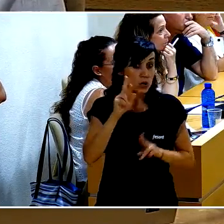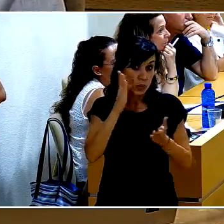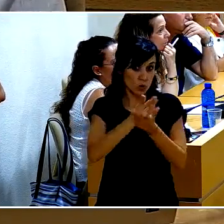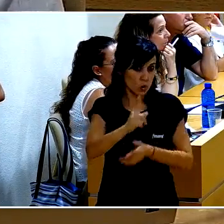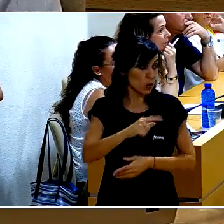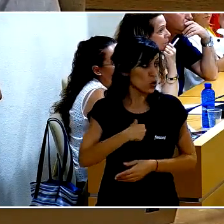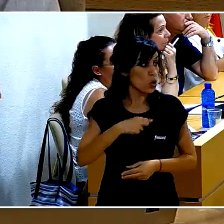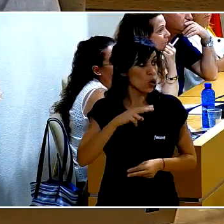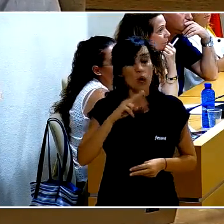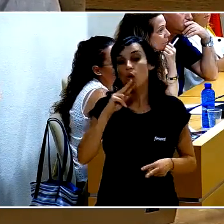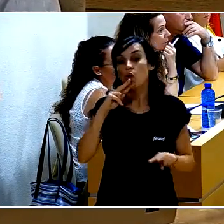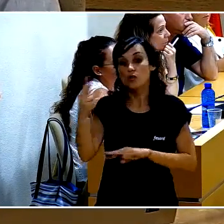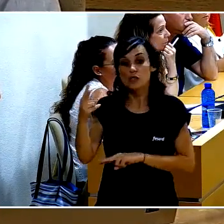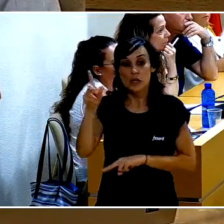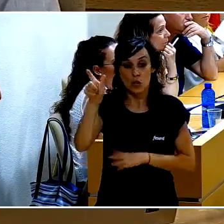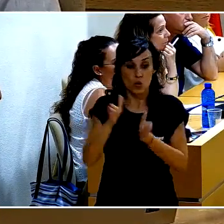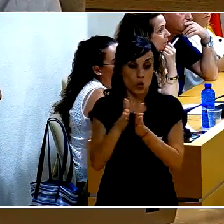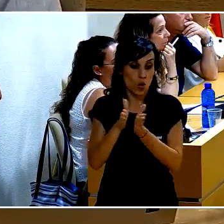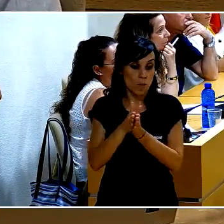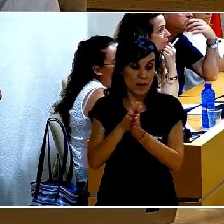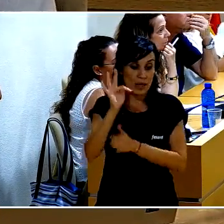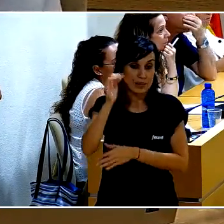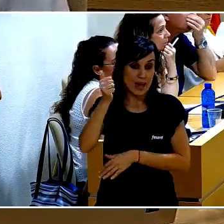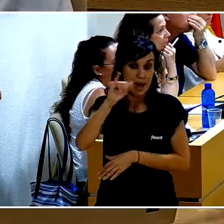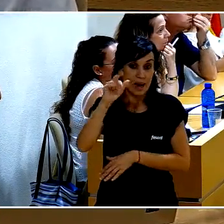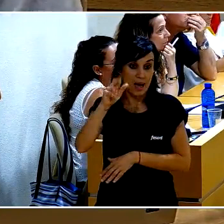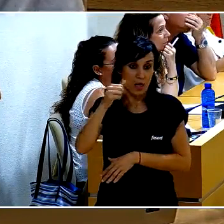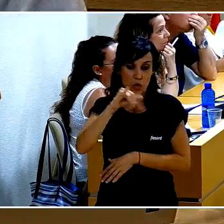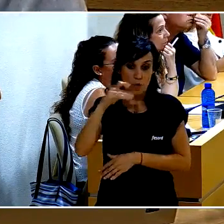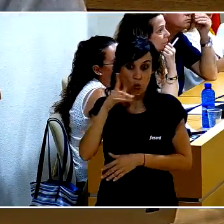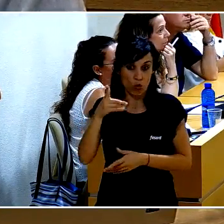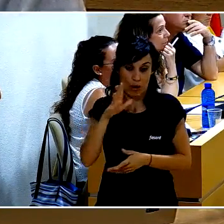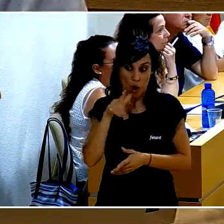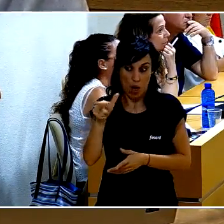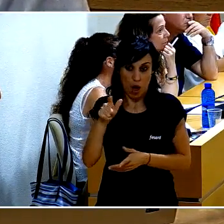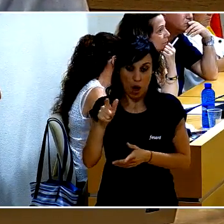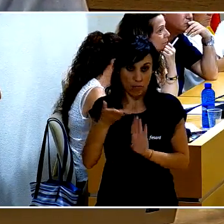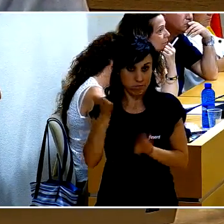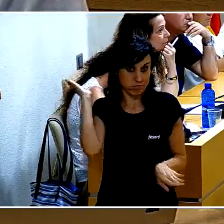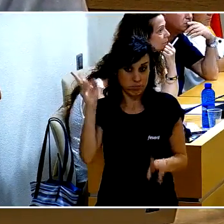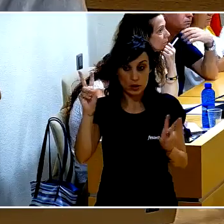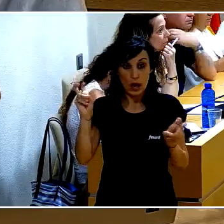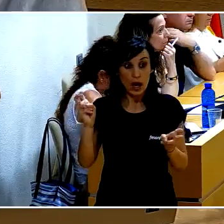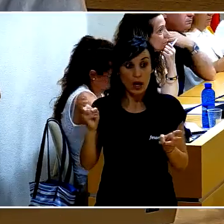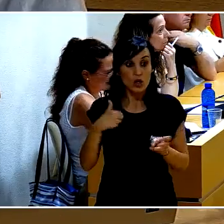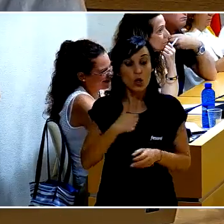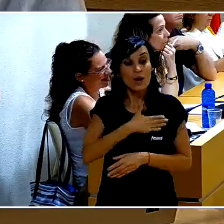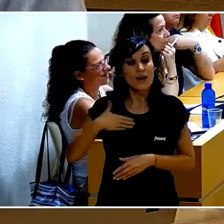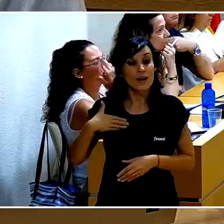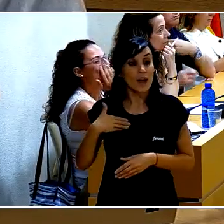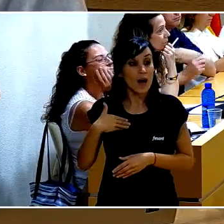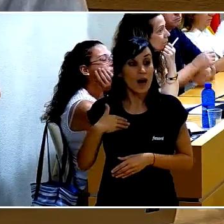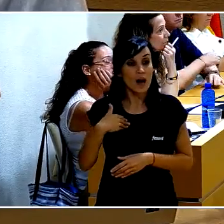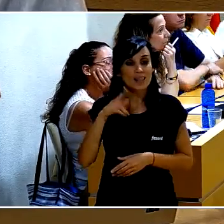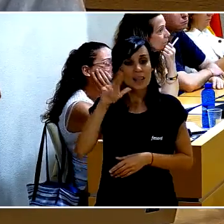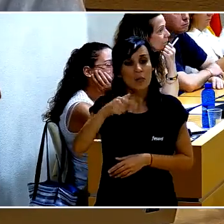Contestando a la compañera Tarazona, porque en este momento está fuera de sitio. También quería hacer que es un